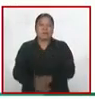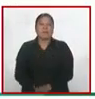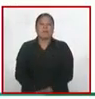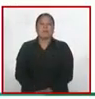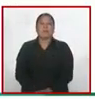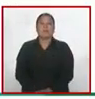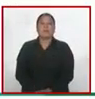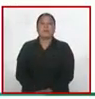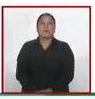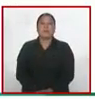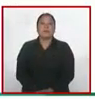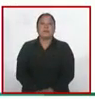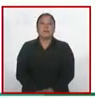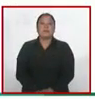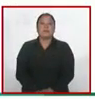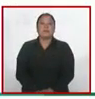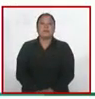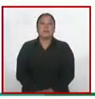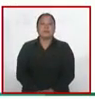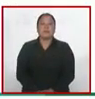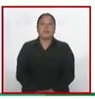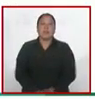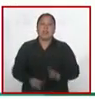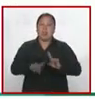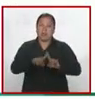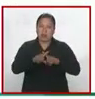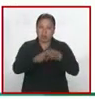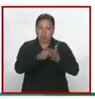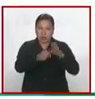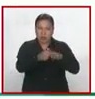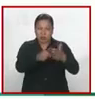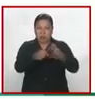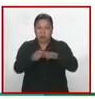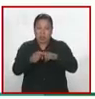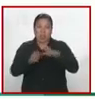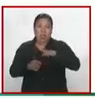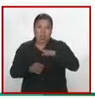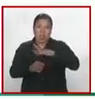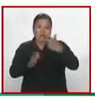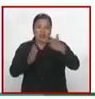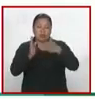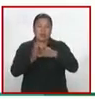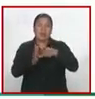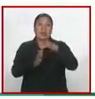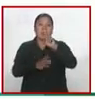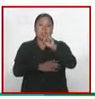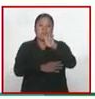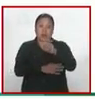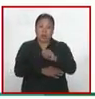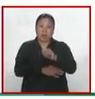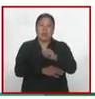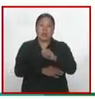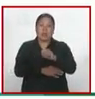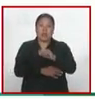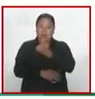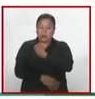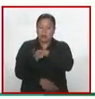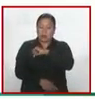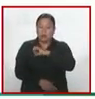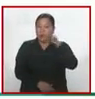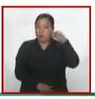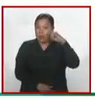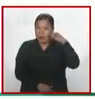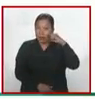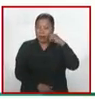en relación a los casos confirmados por institución tenemos ocho mil treinta y nueve casos de los servicios de salud de oaxaca